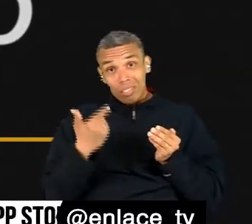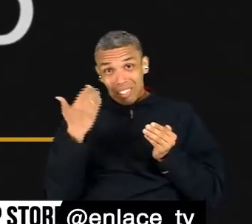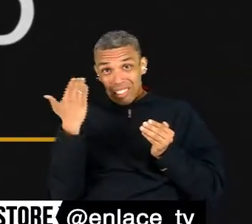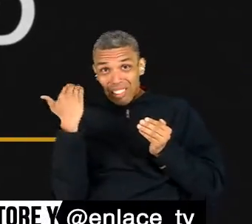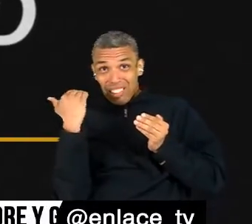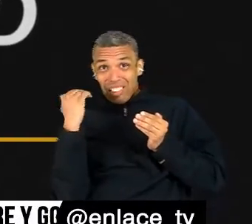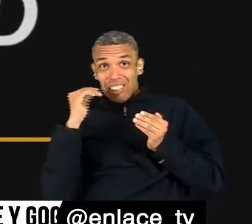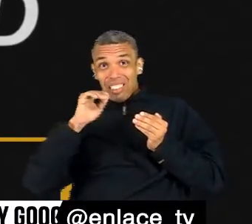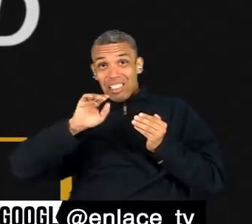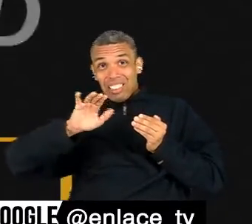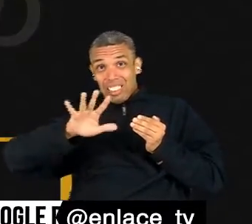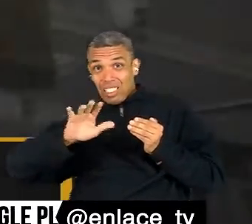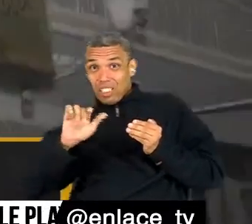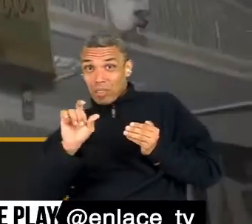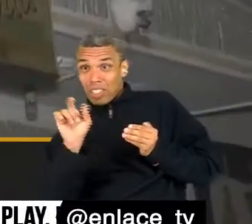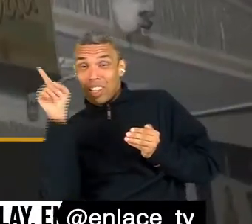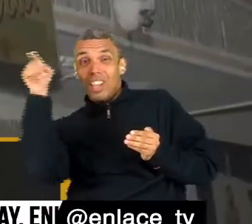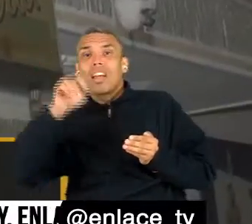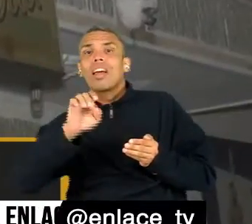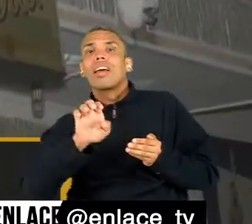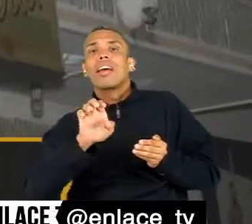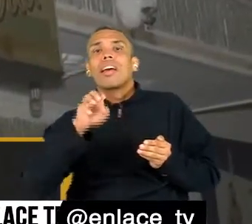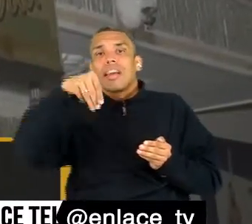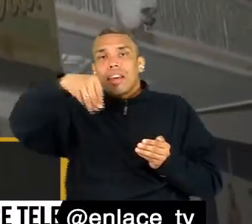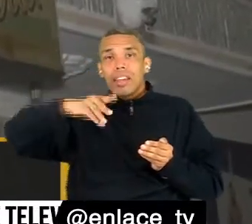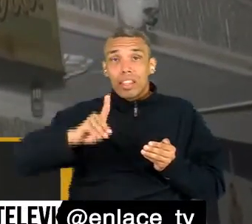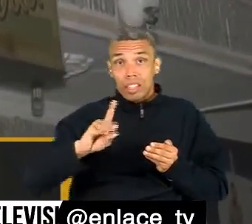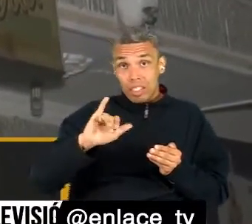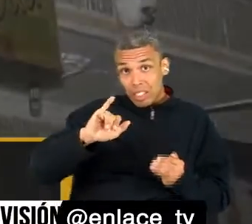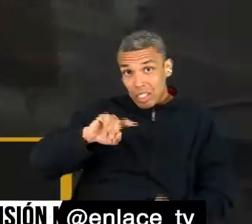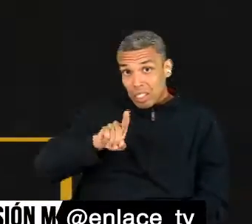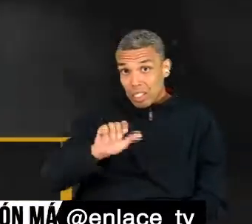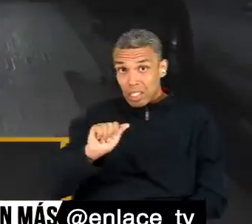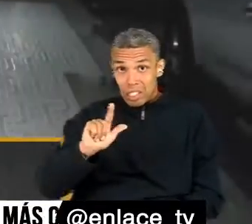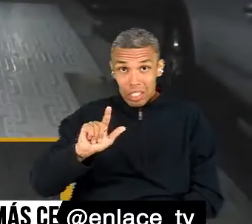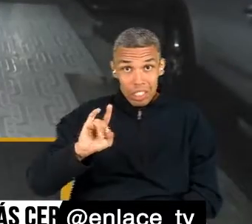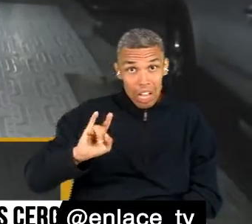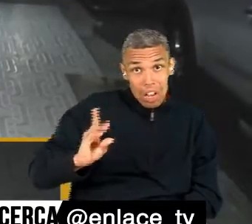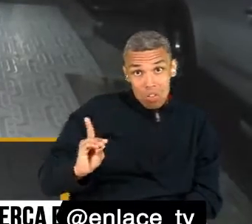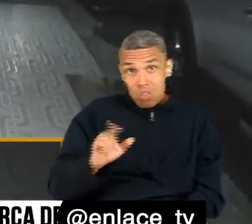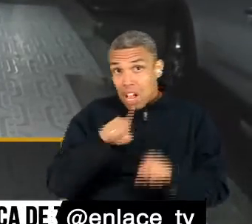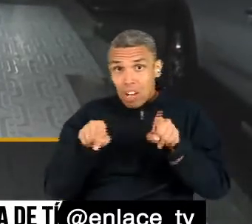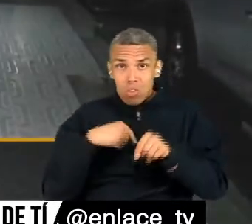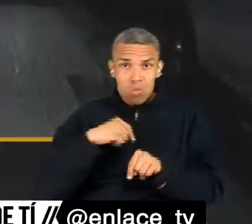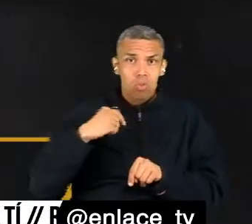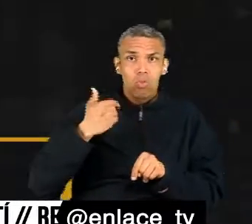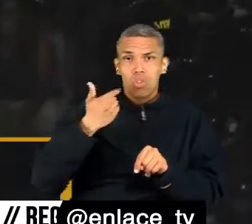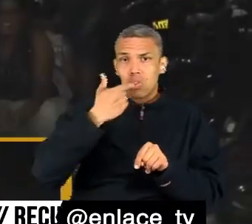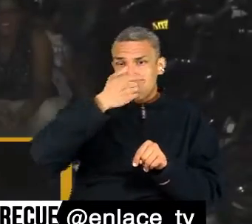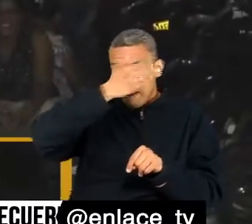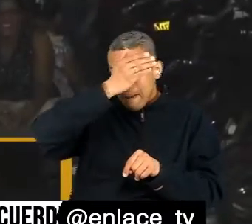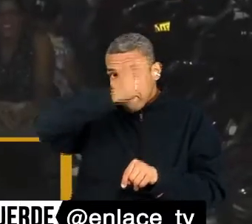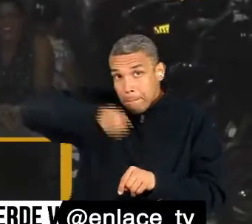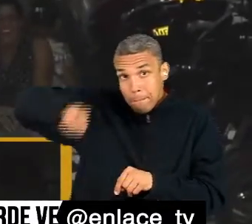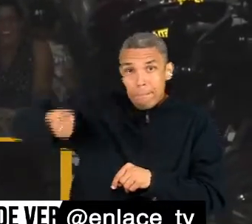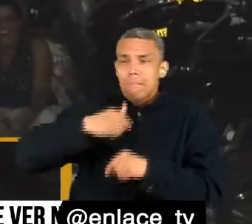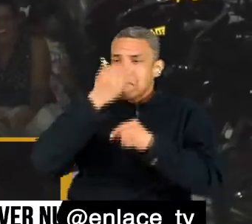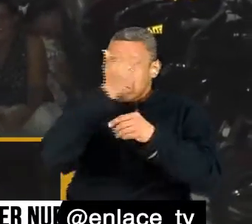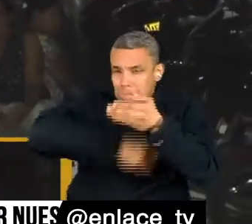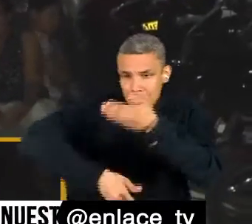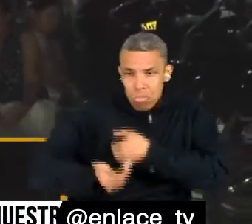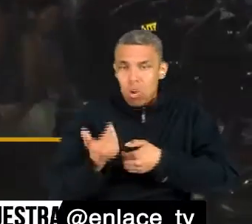Emdisalud, donde sin diferencia alguna, adultos mayores, personas en condición de discapacidad e incluso madres gestantes reclaman por